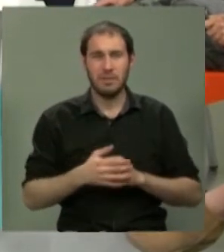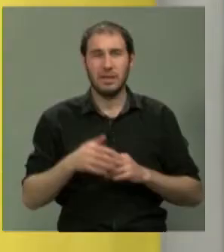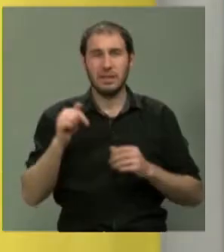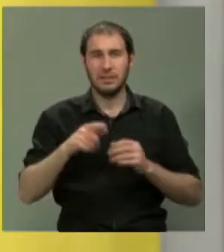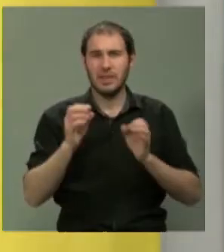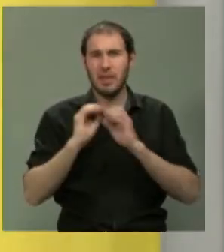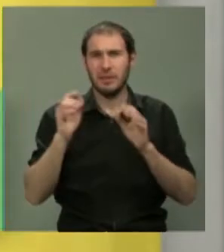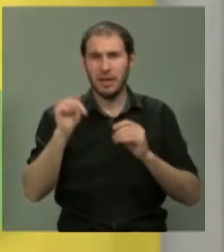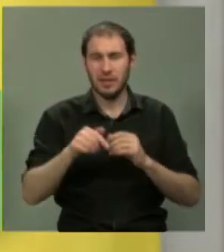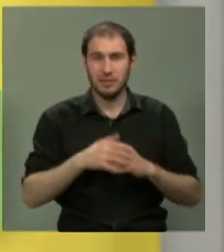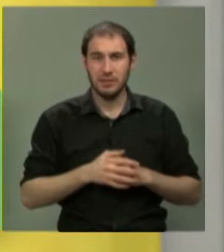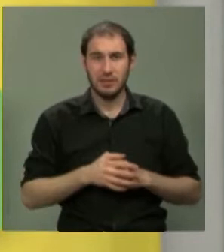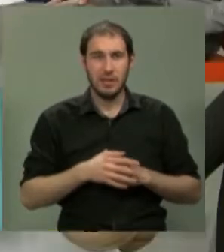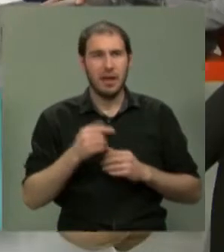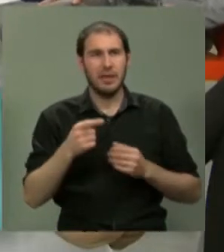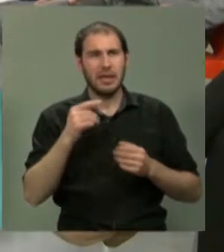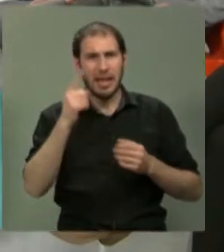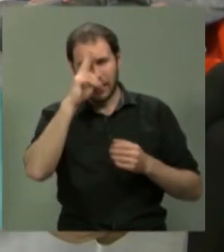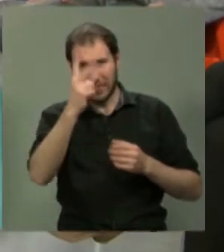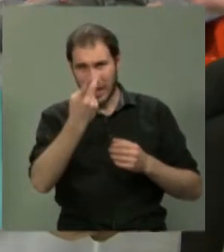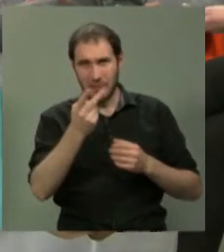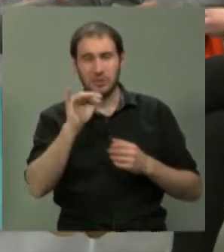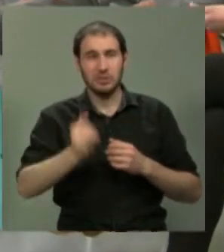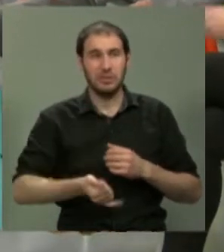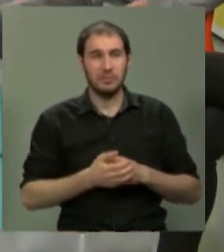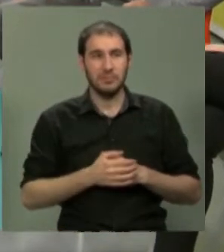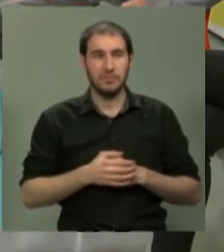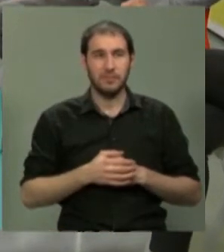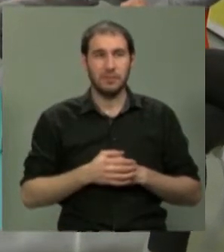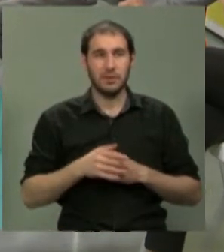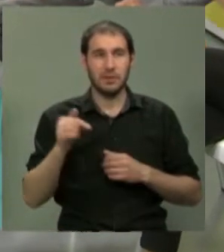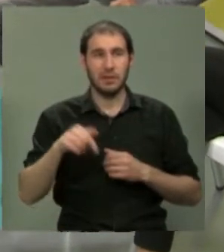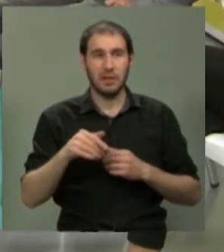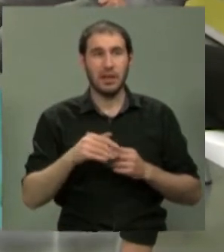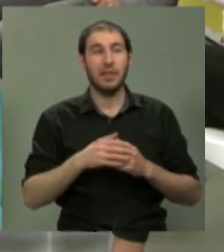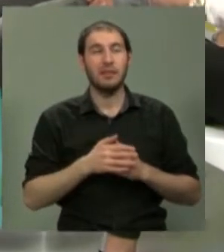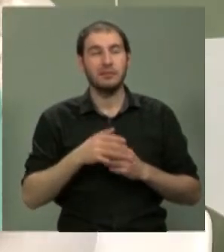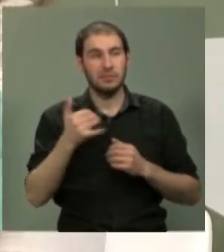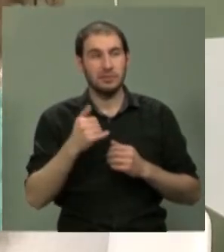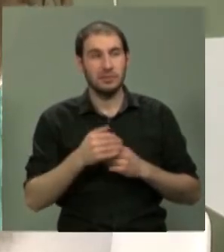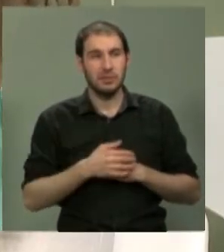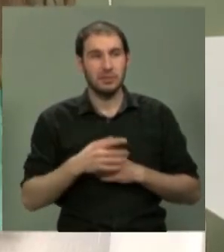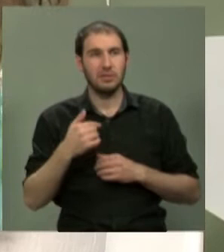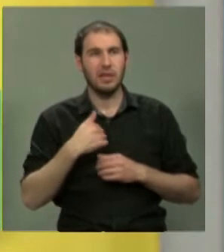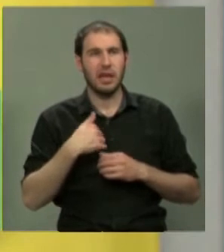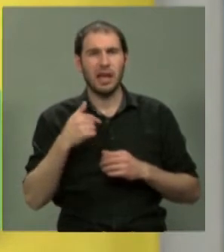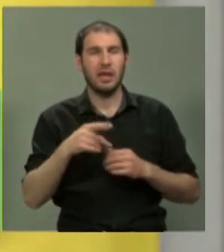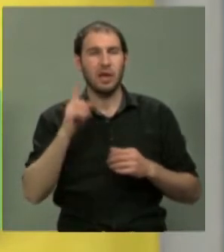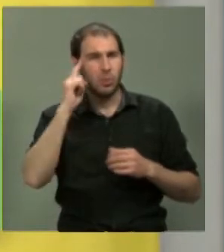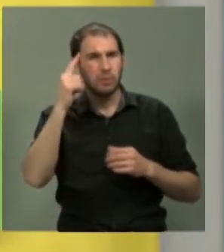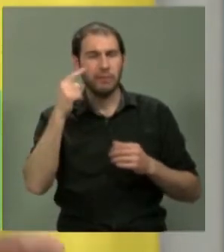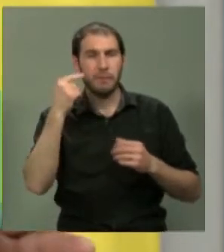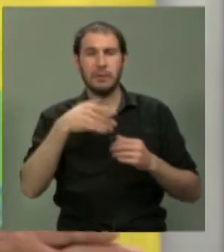en realidad tendremos que ir... Es un cambio de paradigma, en definitiva. Es una utopía, en todo caso. Claro, yo ¿sabe dónde se termina la